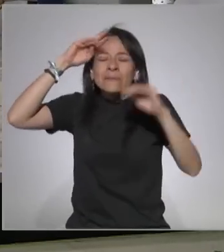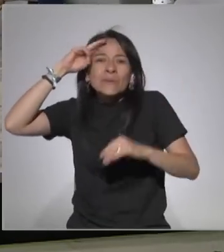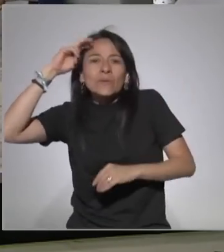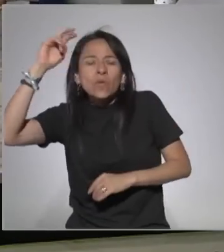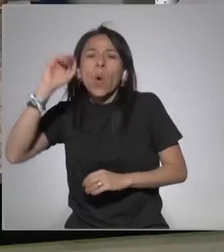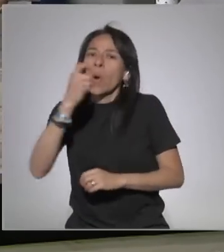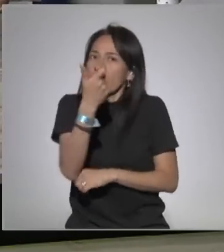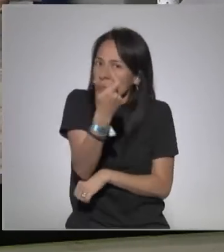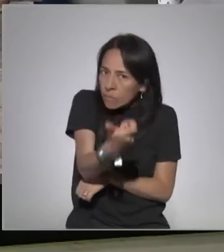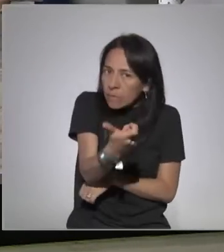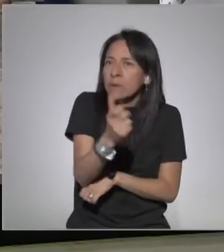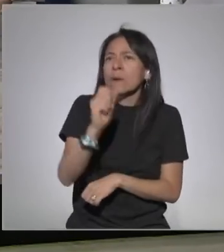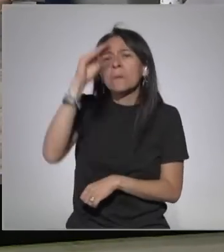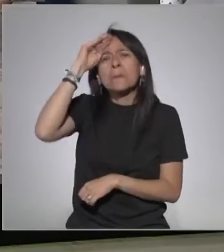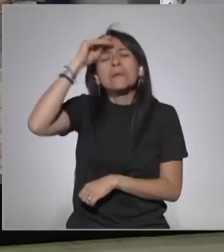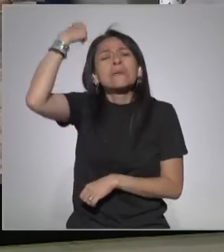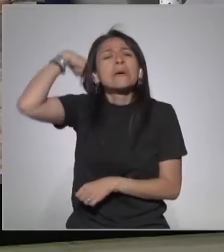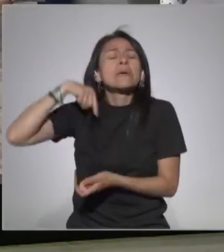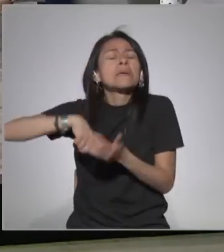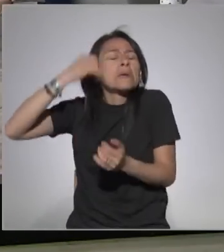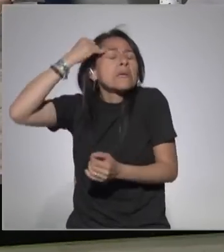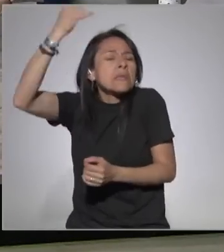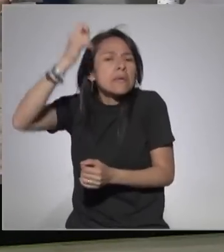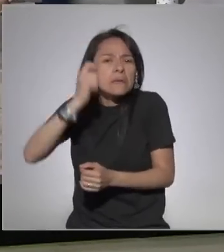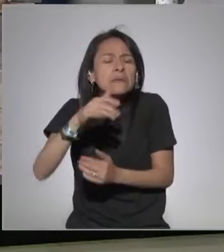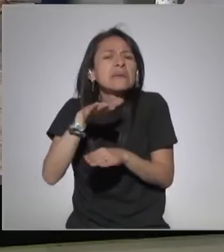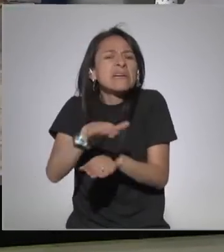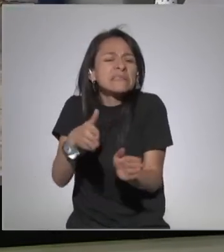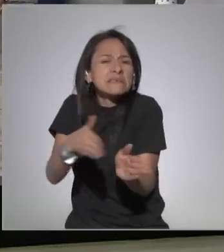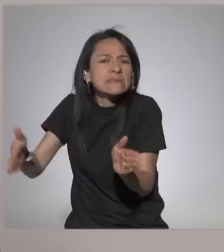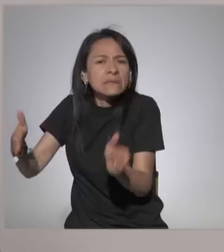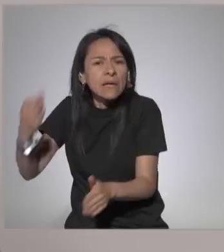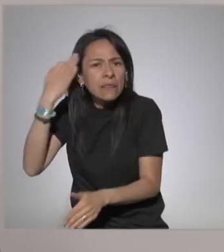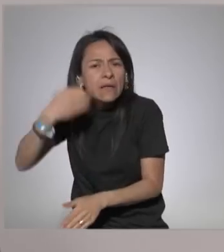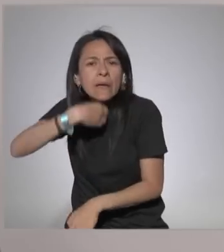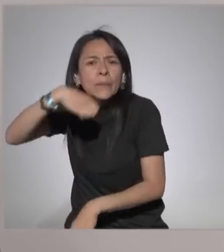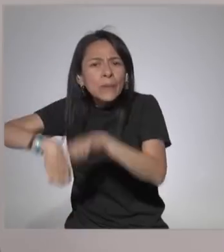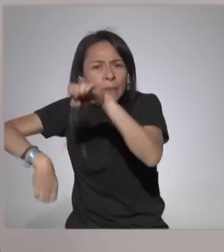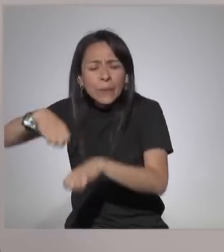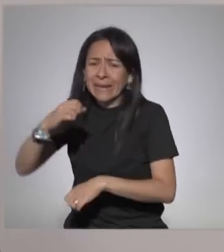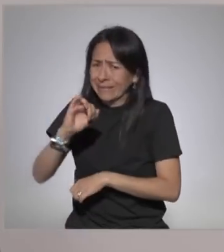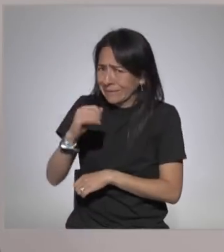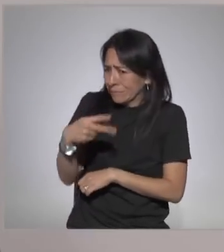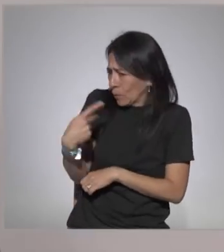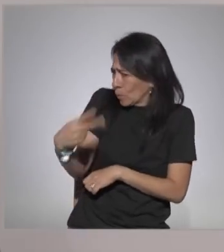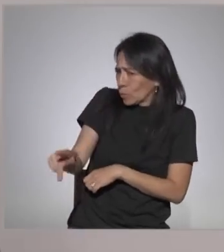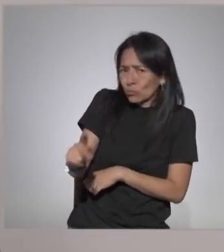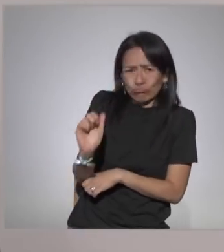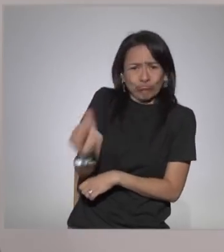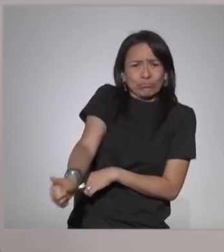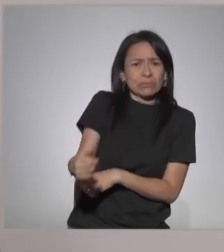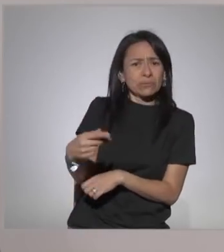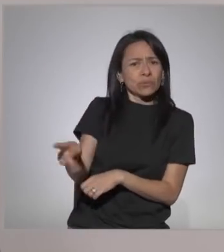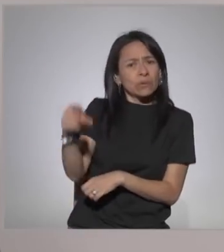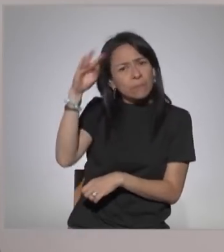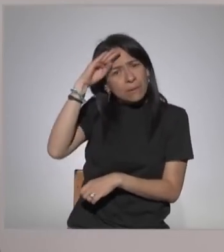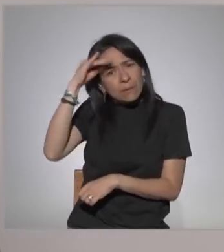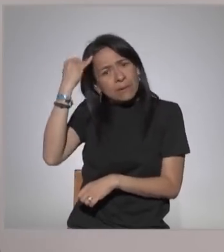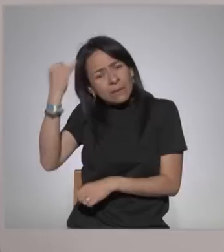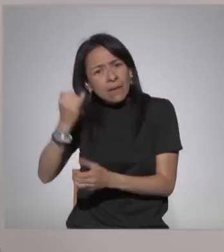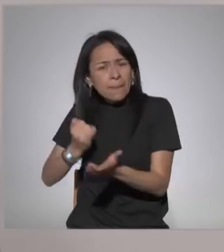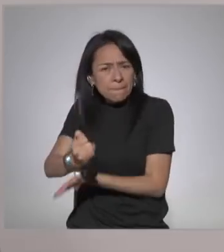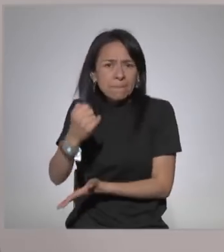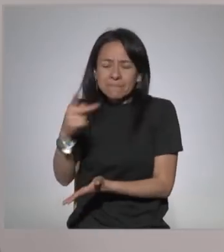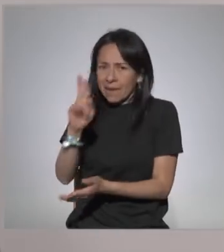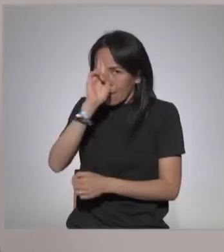la viudez o cómo se cree que tiene que vivirse. Y de respetar la autonomía de decisión, ¿no? Porque, por ejemplo, en ambos casos, bueno, no sé si en ese, pero en el que tú